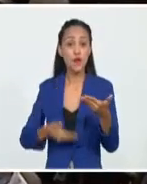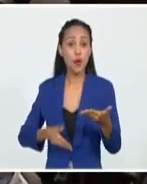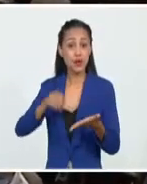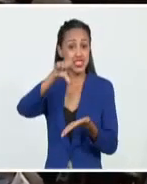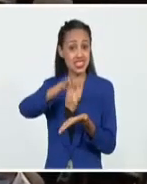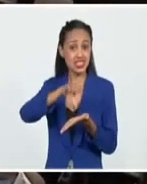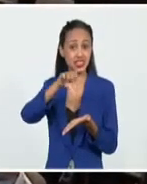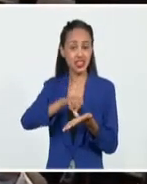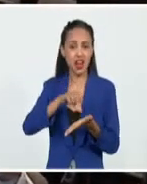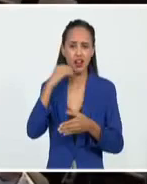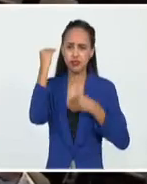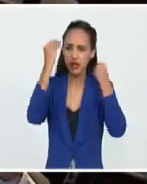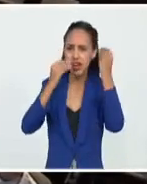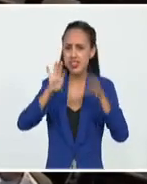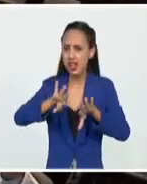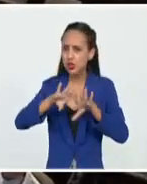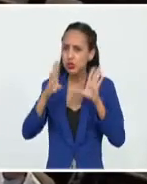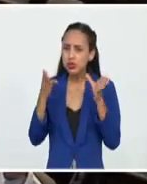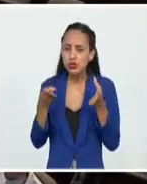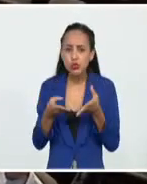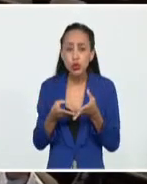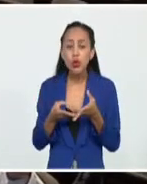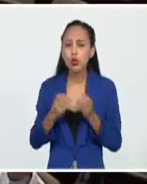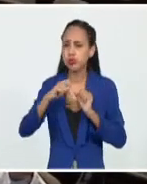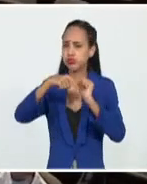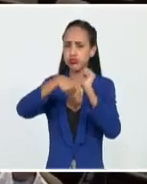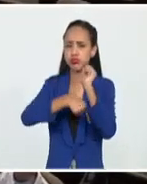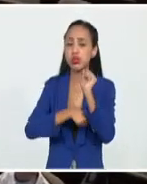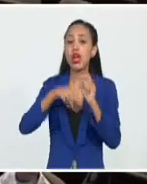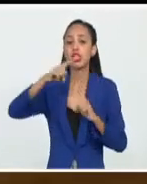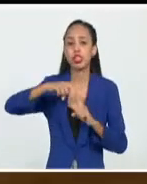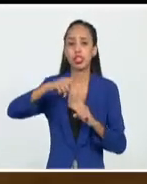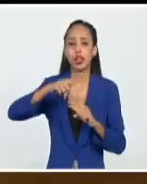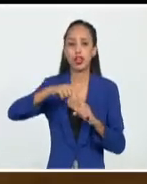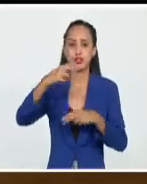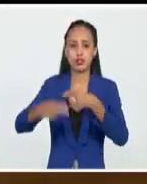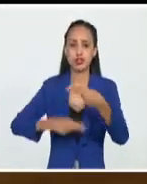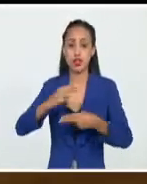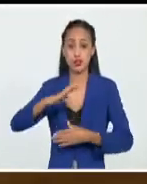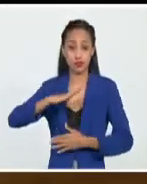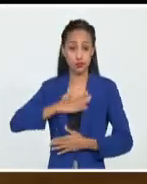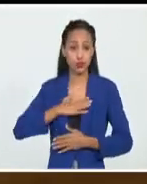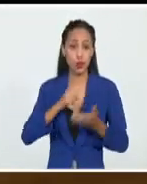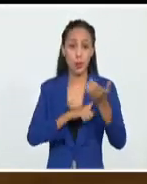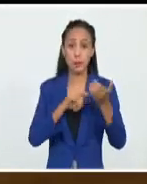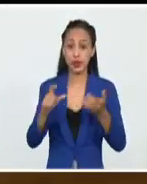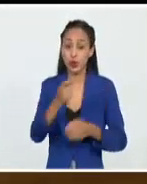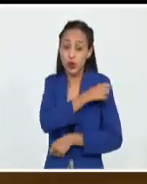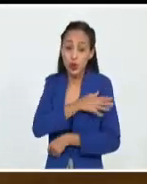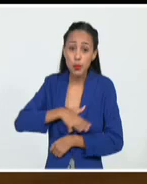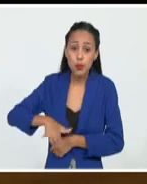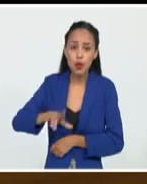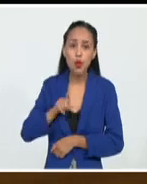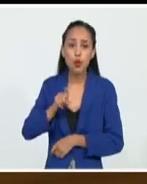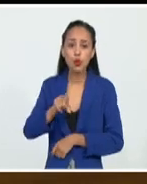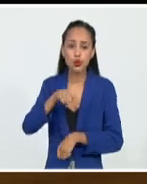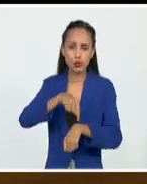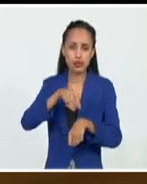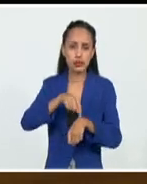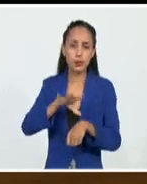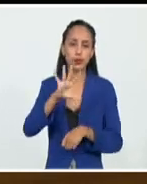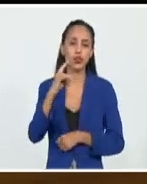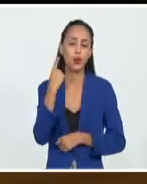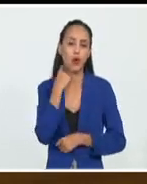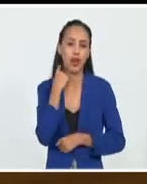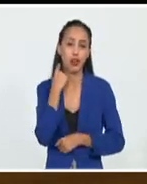objetividad, justeza, claridad y sentido crítico las tareas desarrolladas por nuestro partido y pueblo en los últimos 5 años